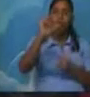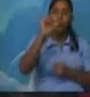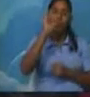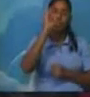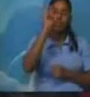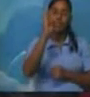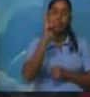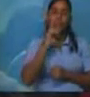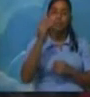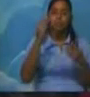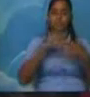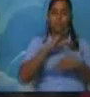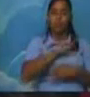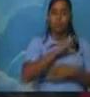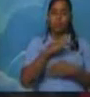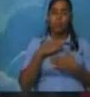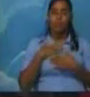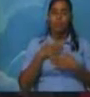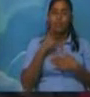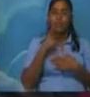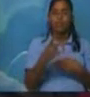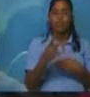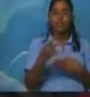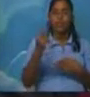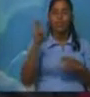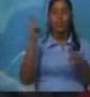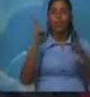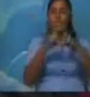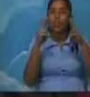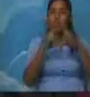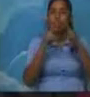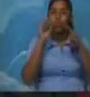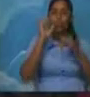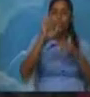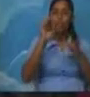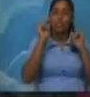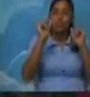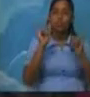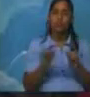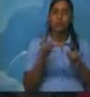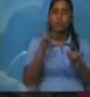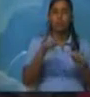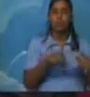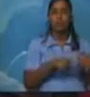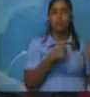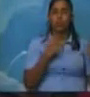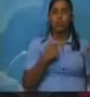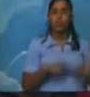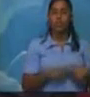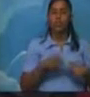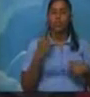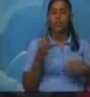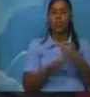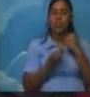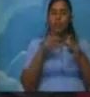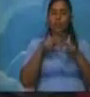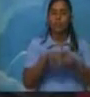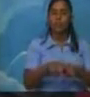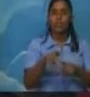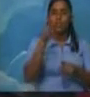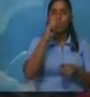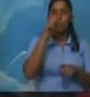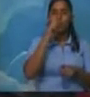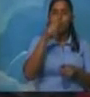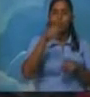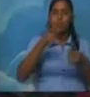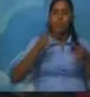que me corresponde dice reconoce a sí mismo en tu corazón que como castiga el hombre a su